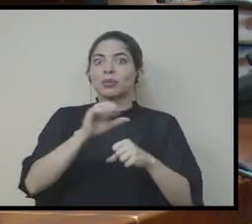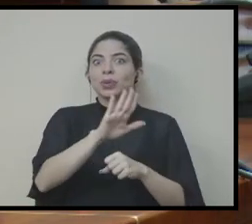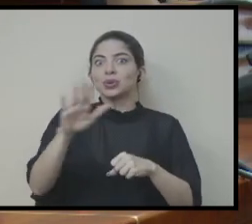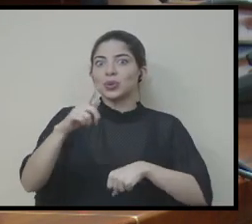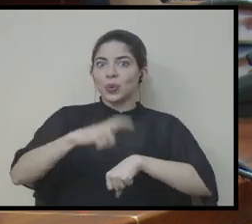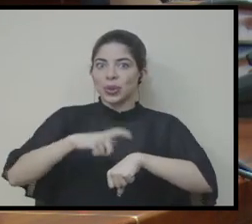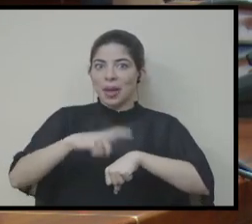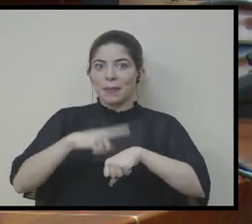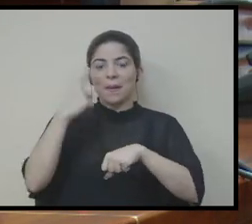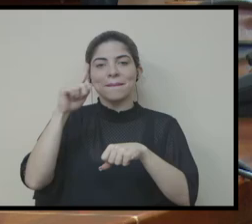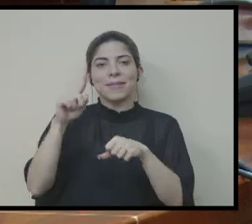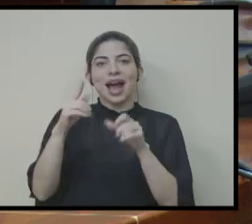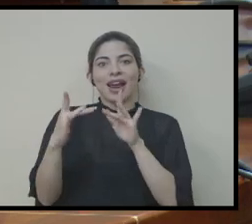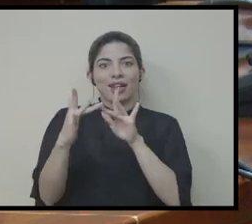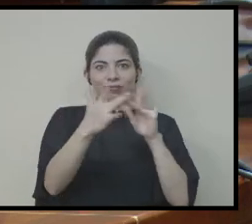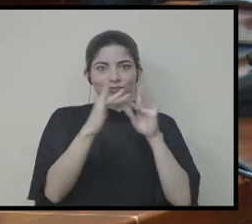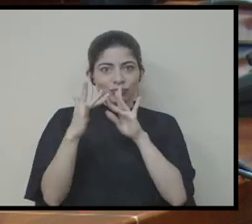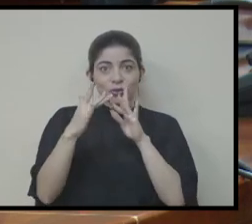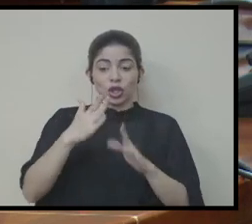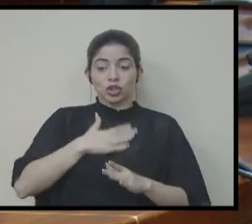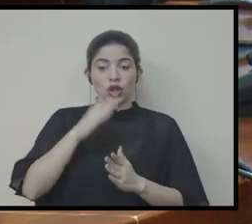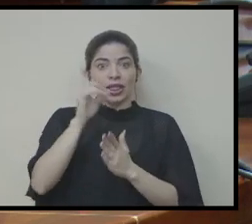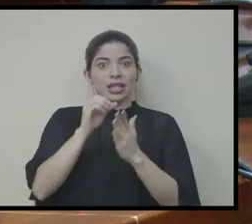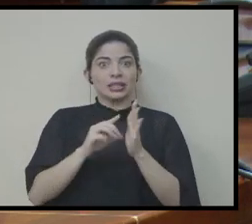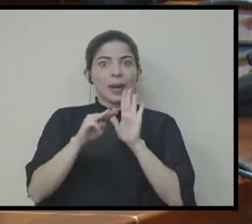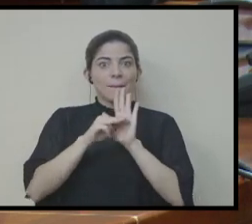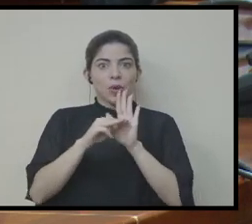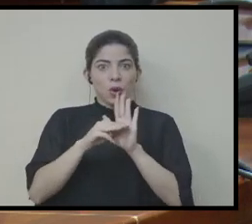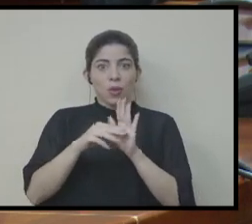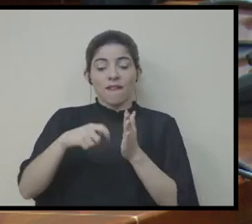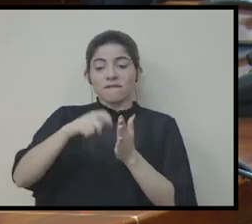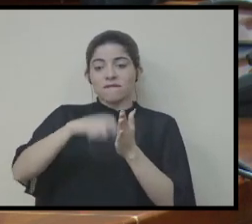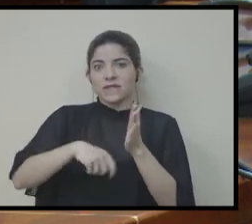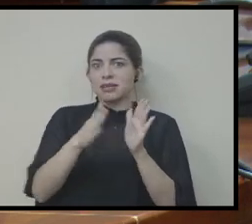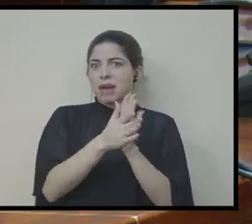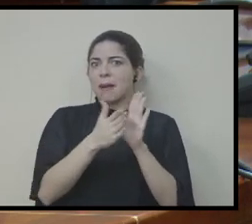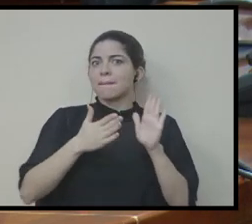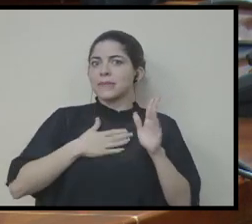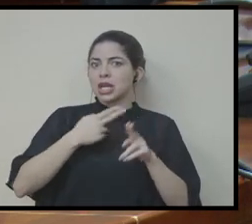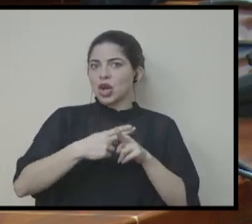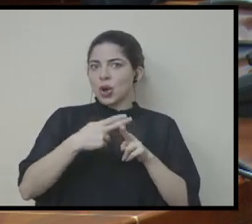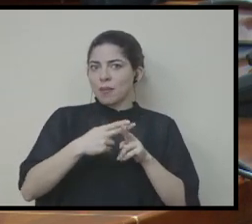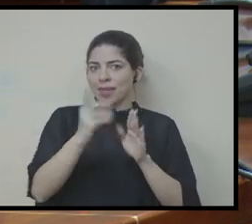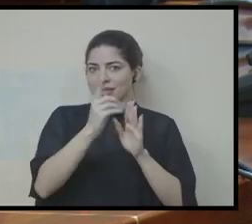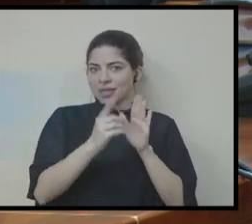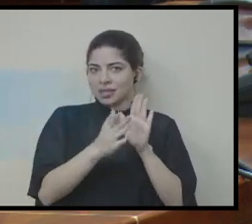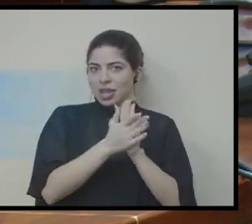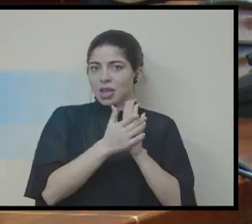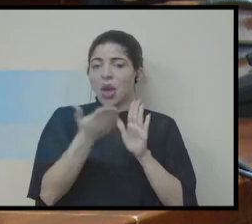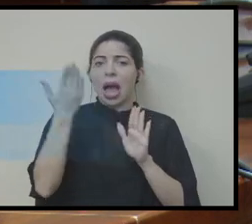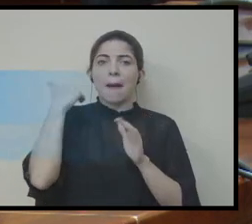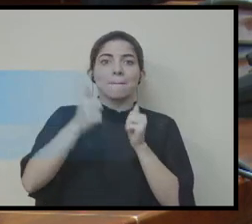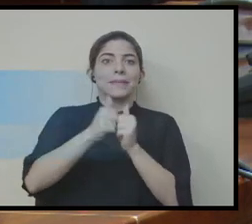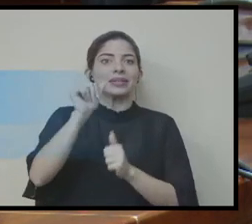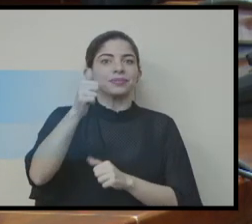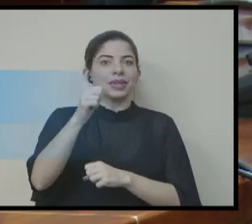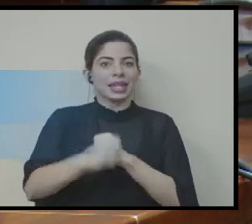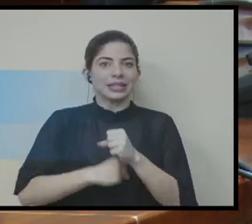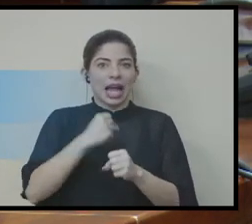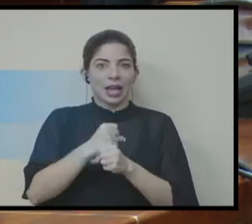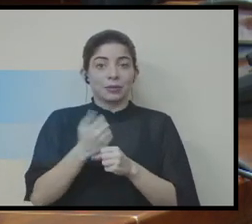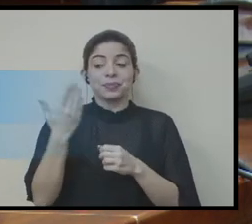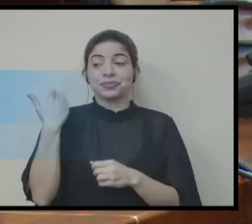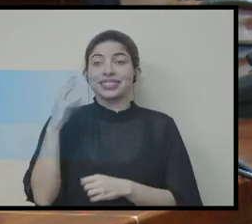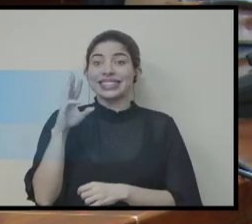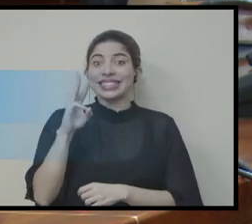para conectarse. Soy diseñador de modas, la firma lleva mi nombre hace más de 10 años. Hace